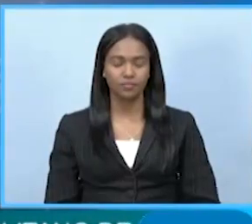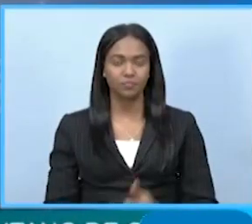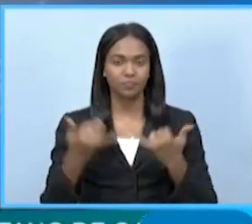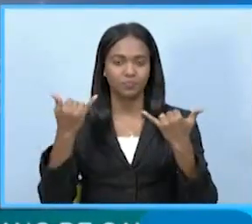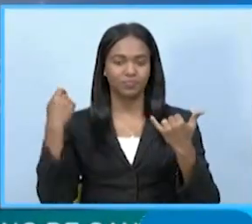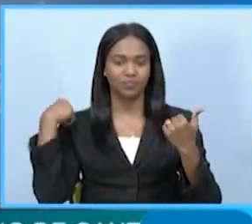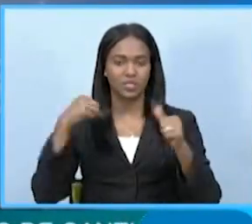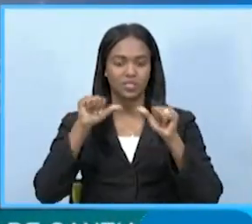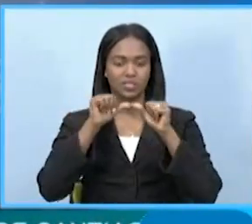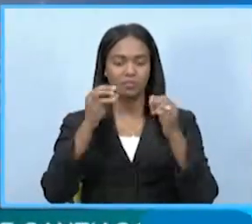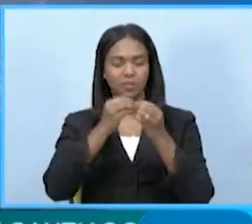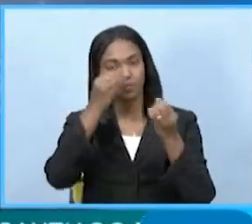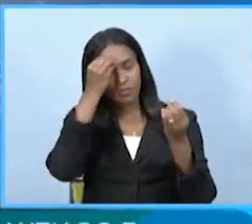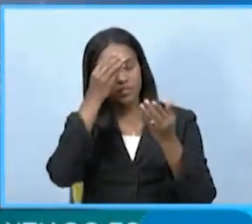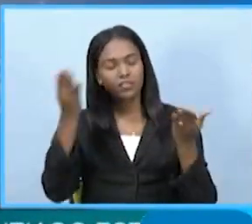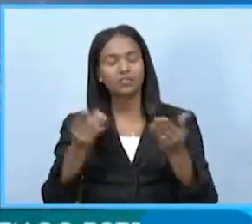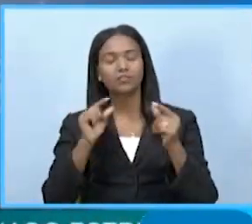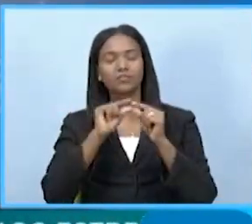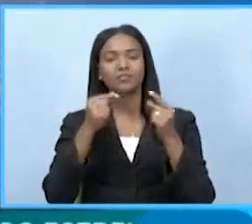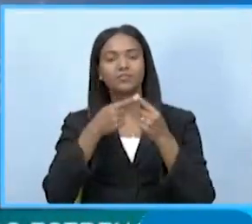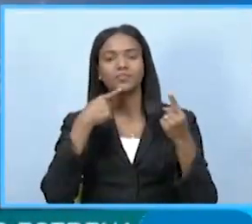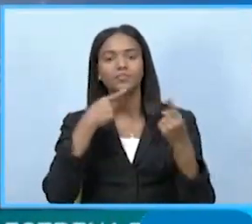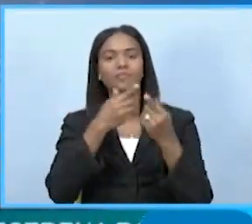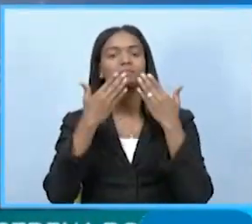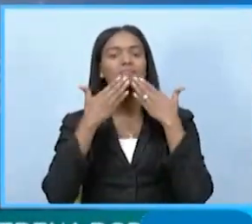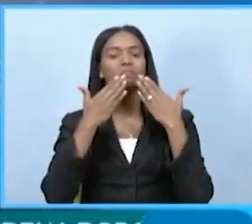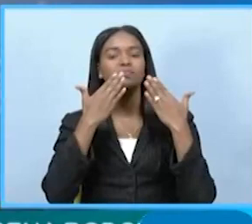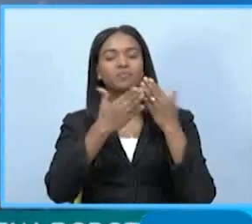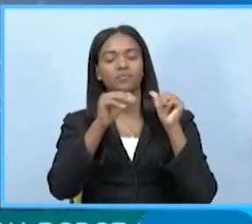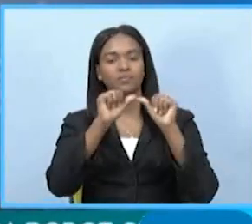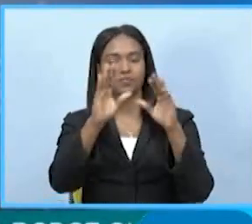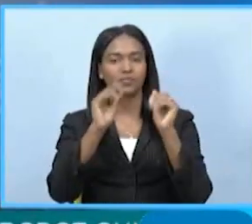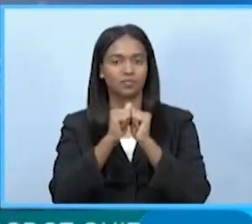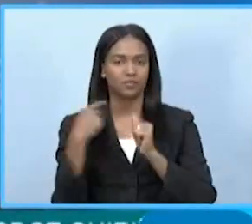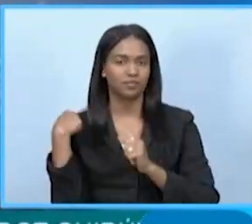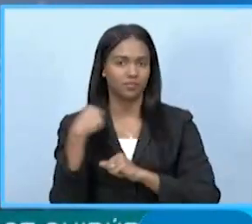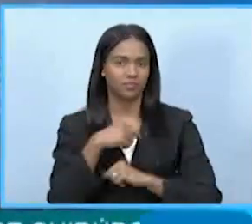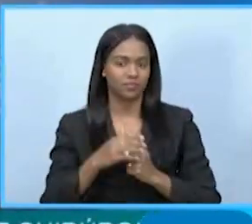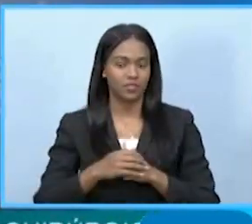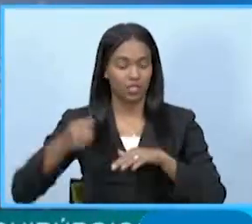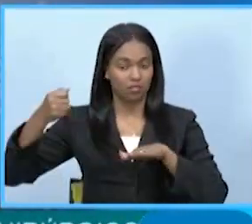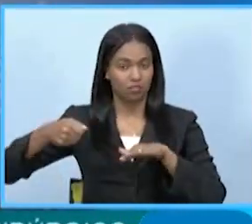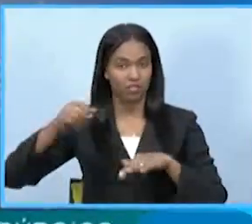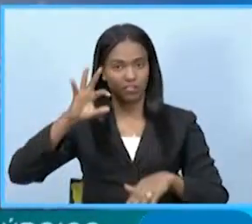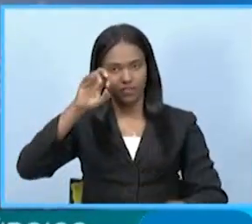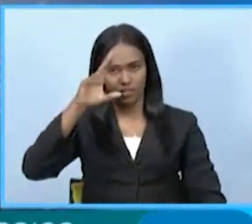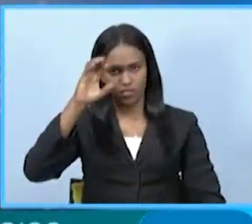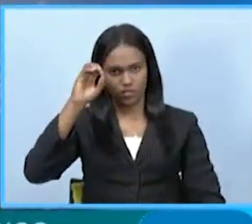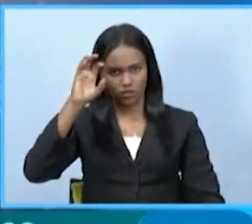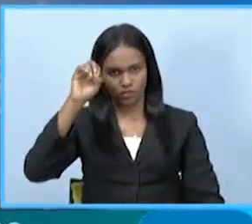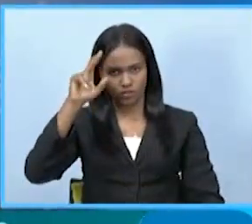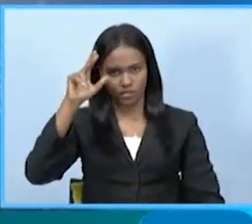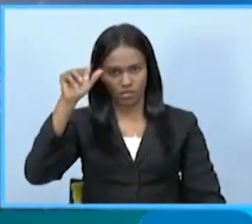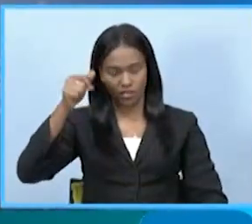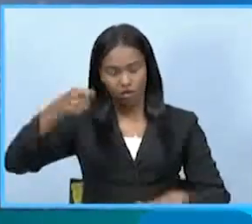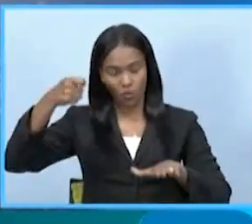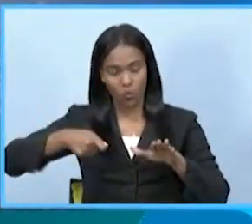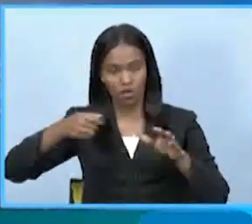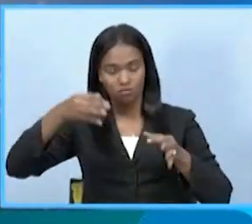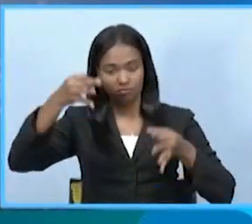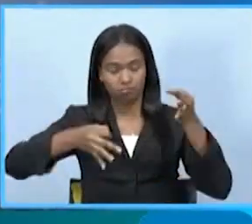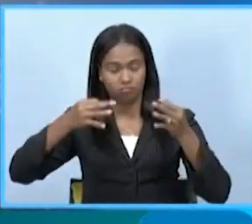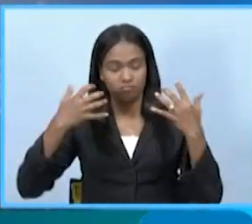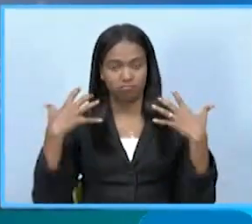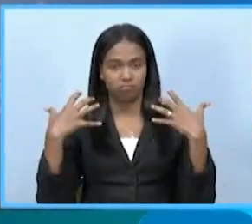Amigos, estamos de regreso con Central de Noticias. Gracias por mantener la sintonía. El magistrado Francisco Ortega Polanco, juez de la segunda sala de la